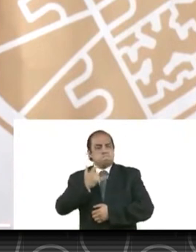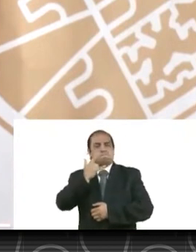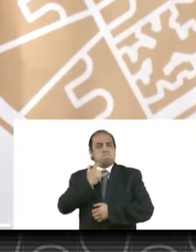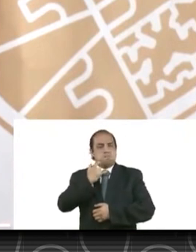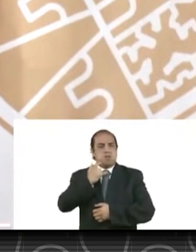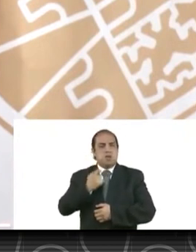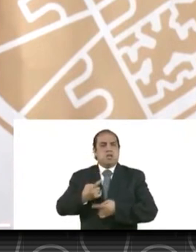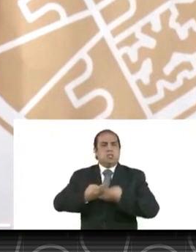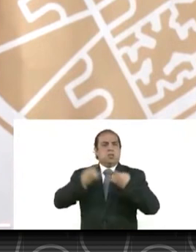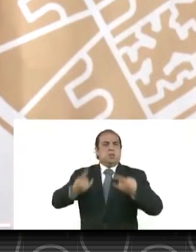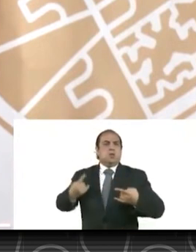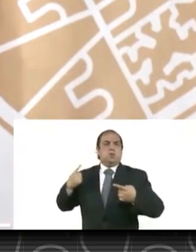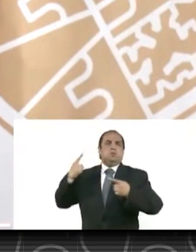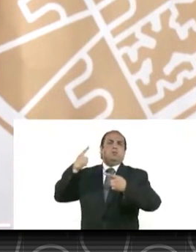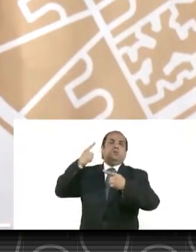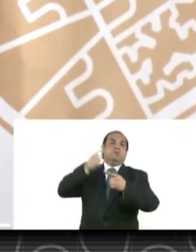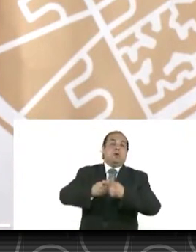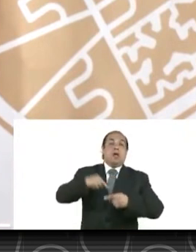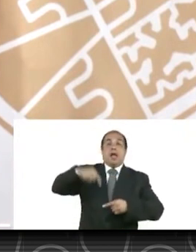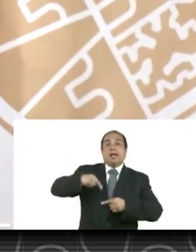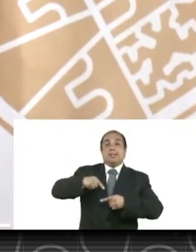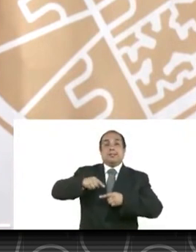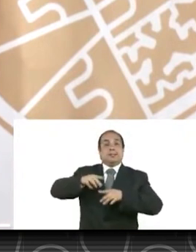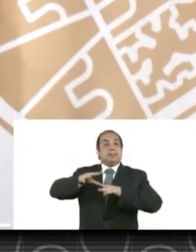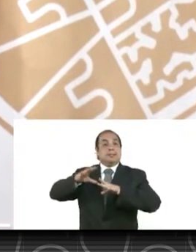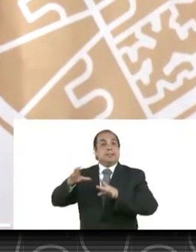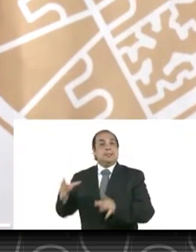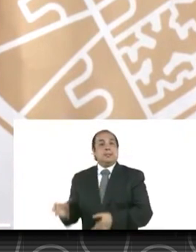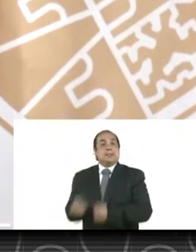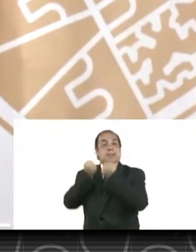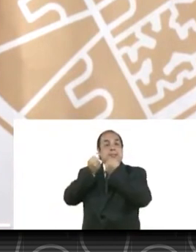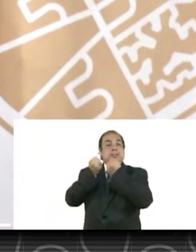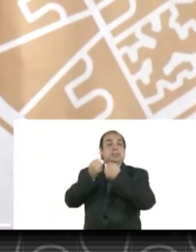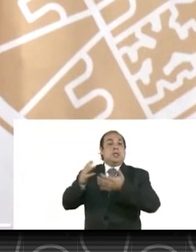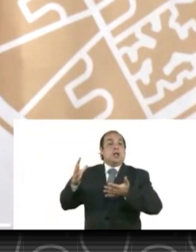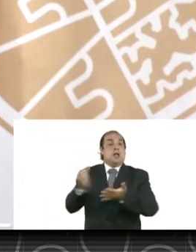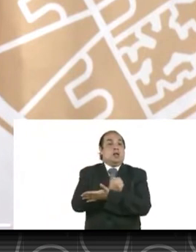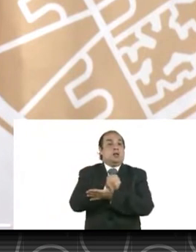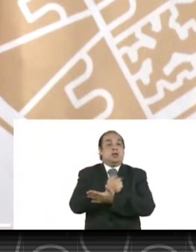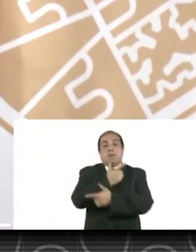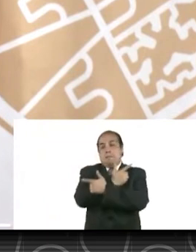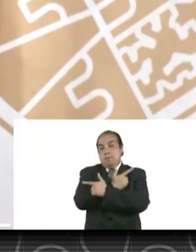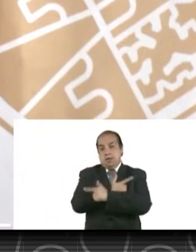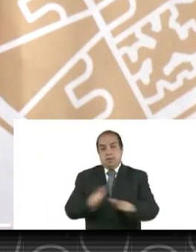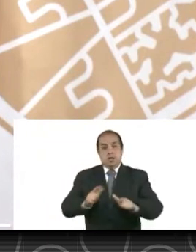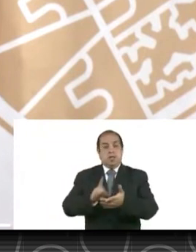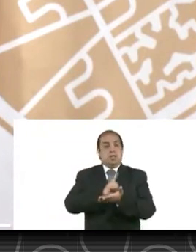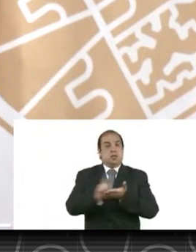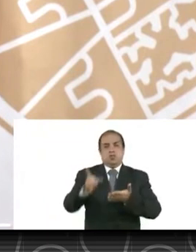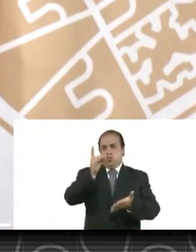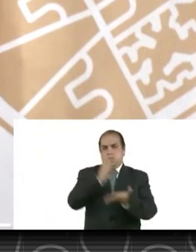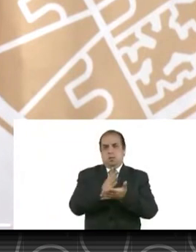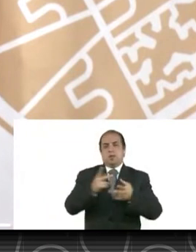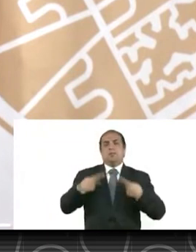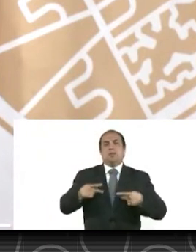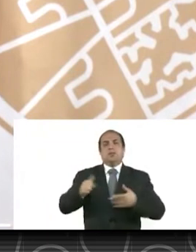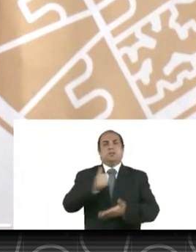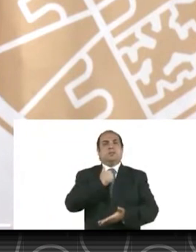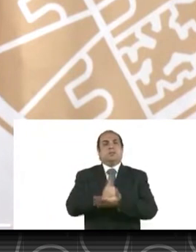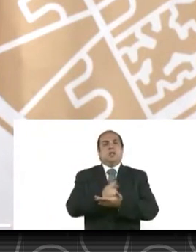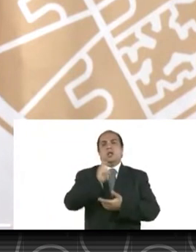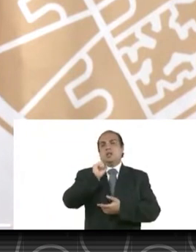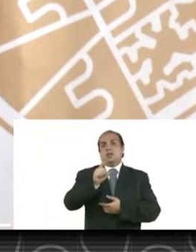histórica. Aquí se conquistaron libertades, derechos, no solamente para los habitantes de la ciudad, sino para el